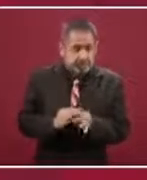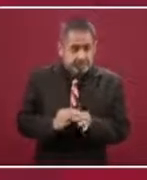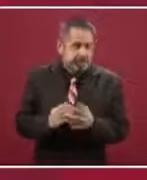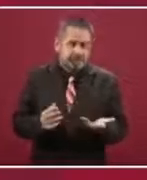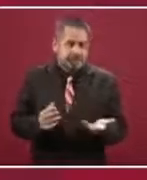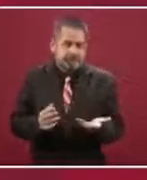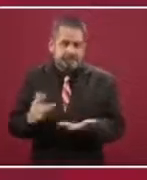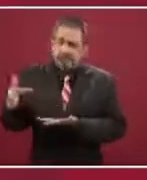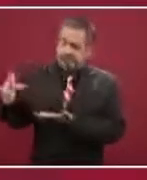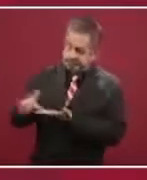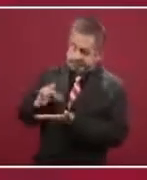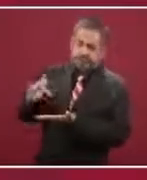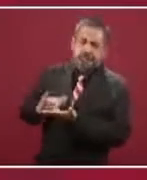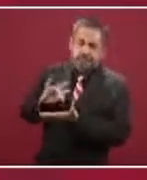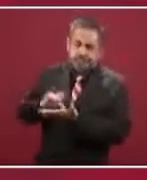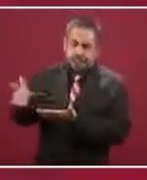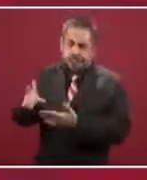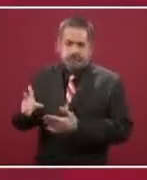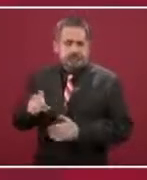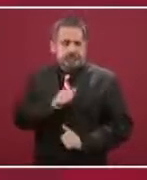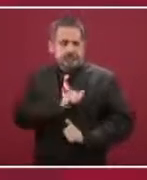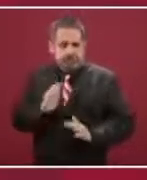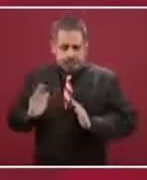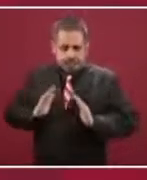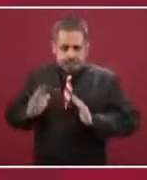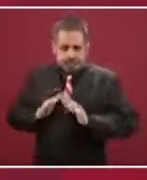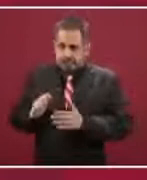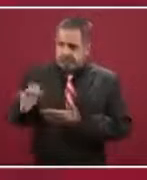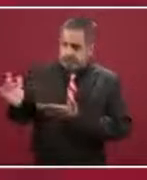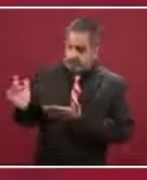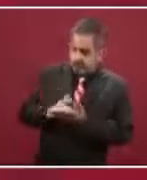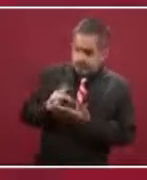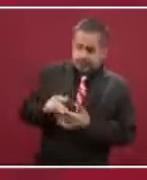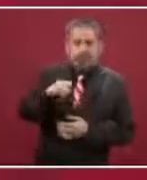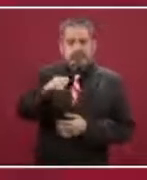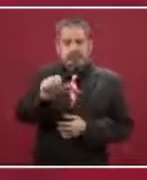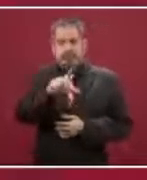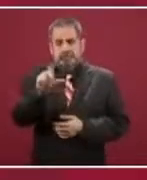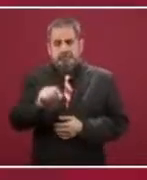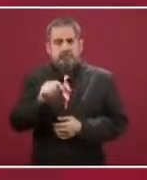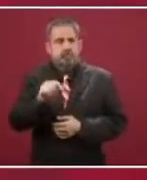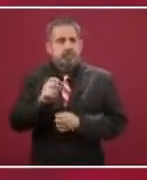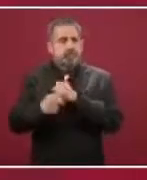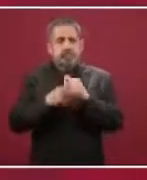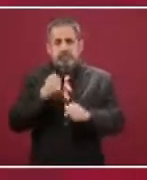en marzo del 22, con estos costos.